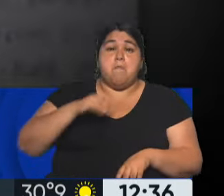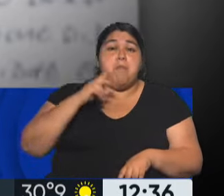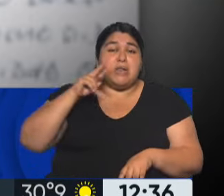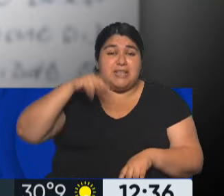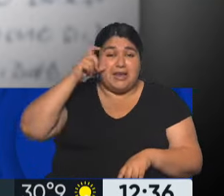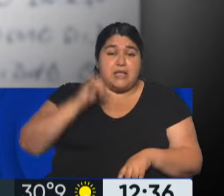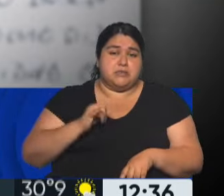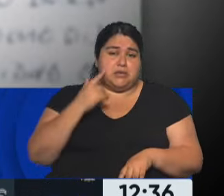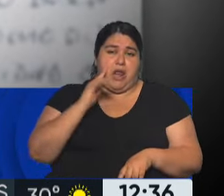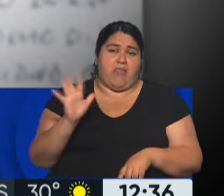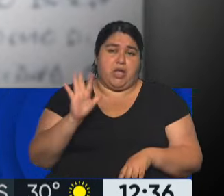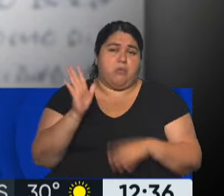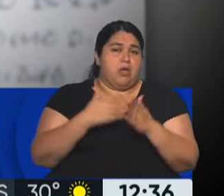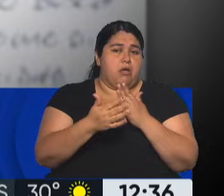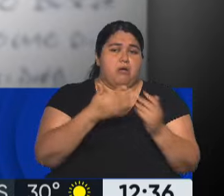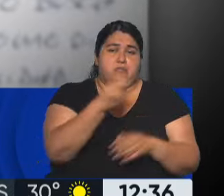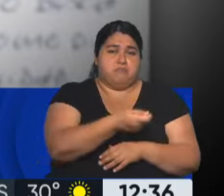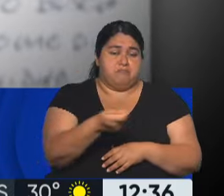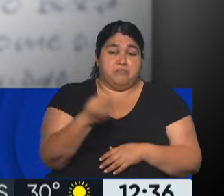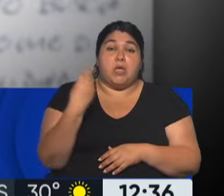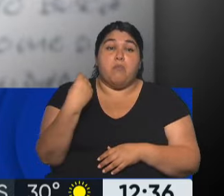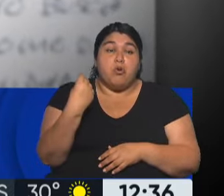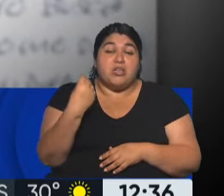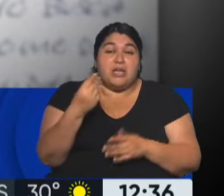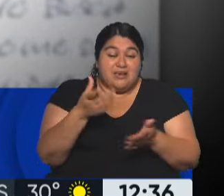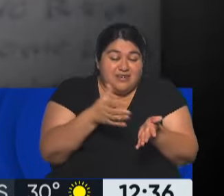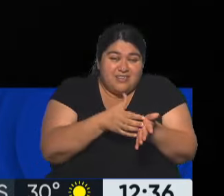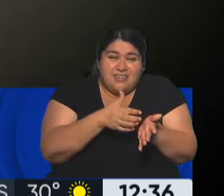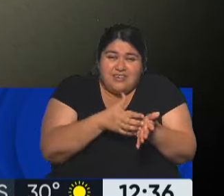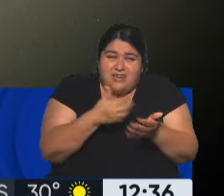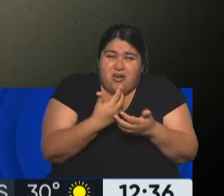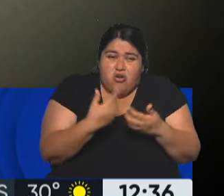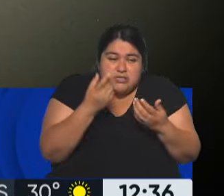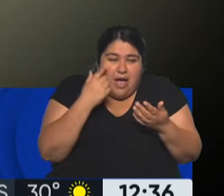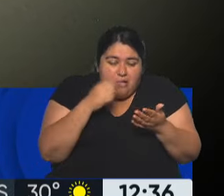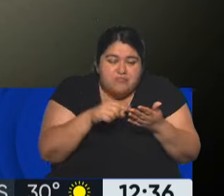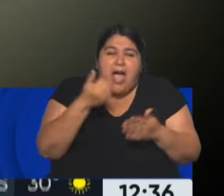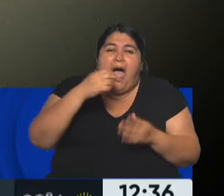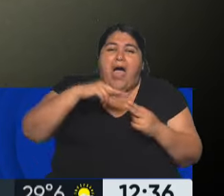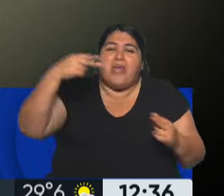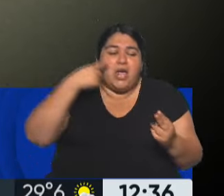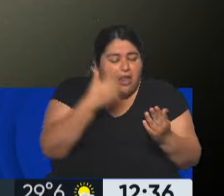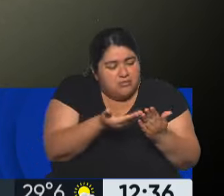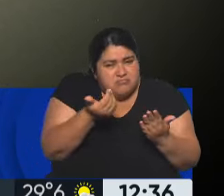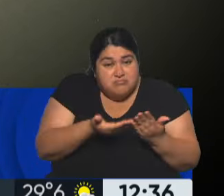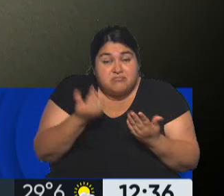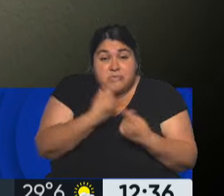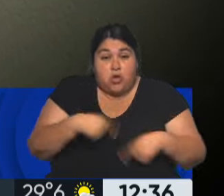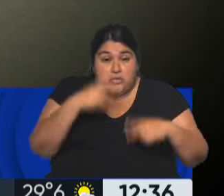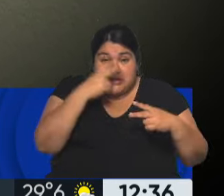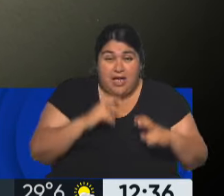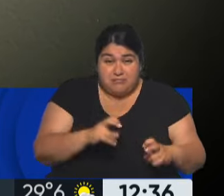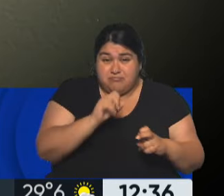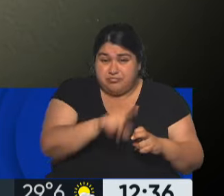el cuádruple homicidio. Porque el ADN da que debajo de las uñas de las víctimas, siendo signo de defensa, este un elemento